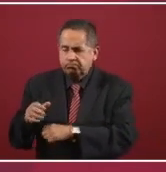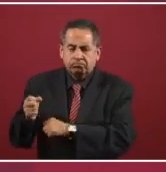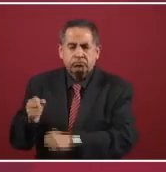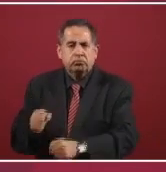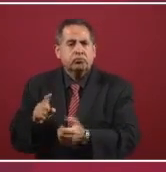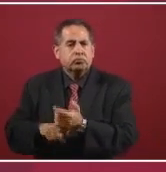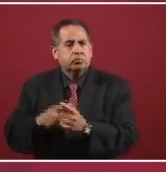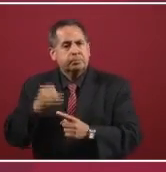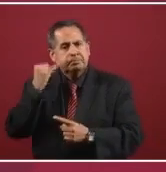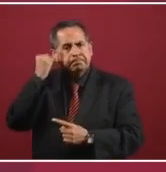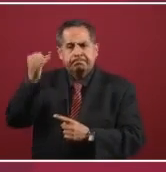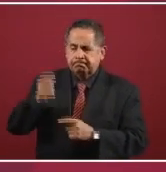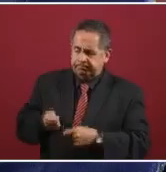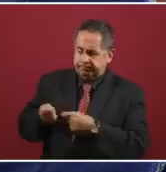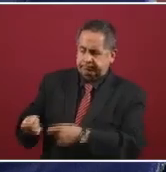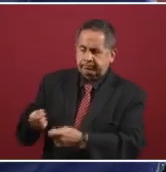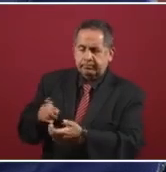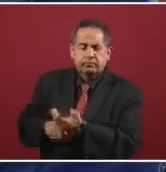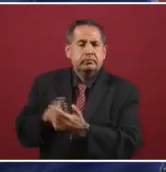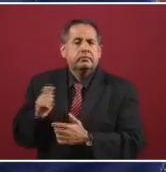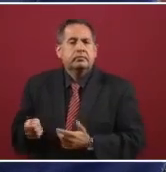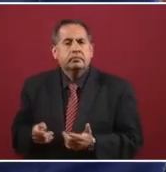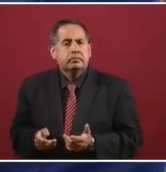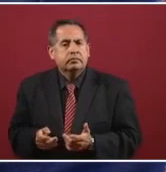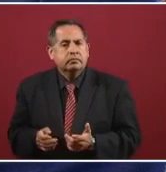consolidando la idea